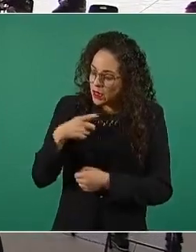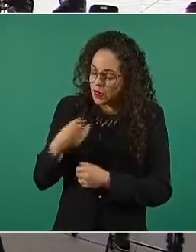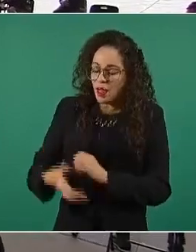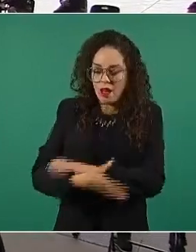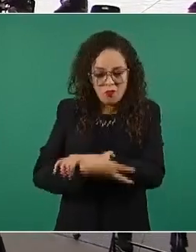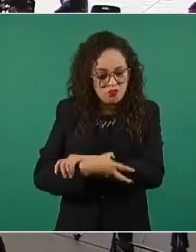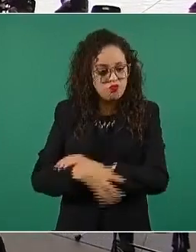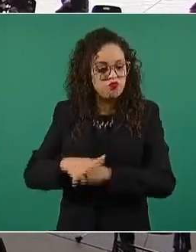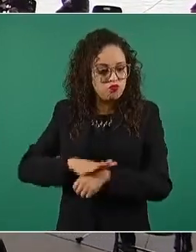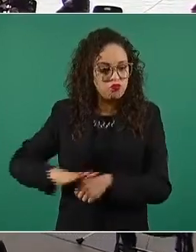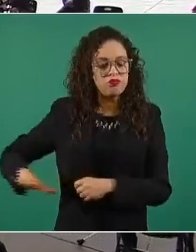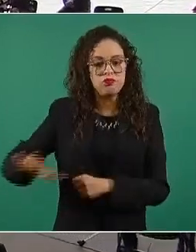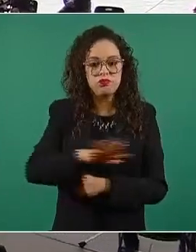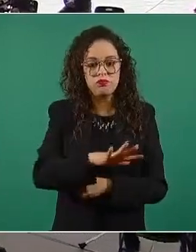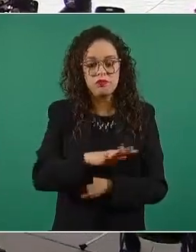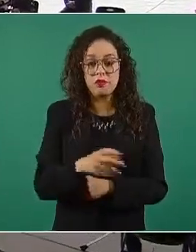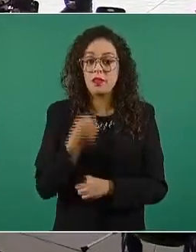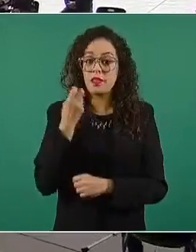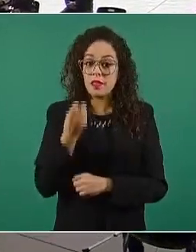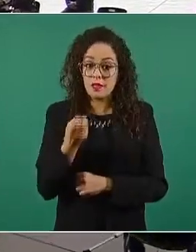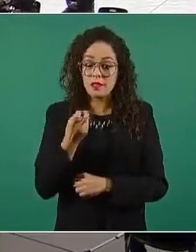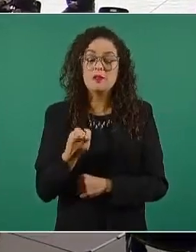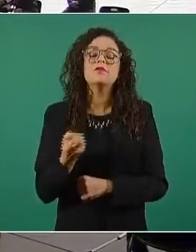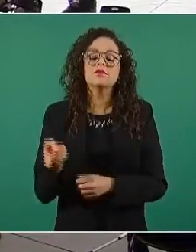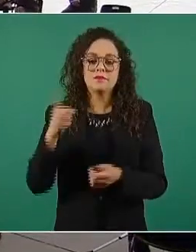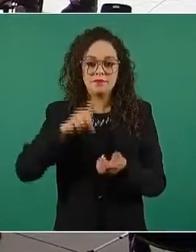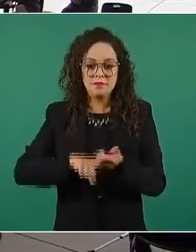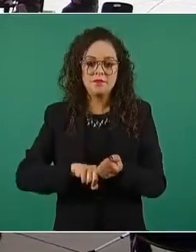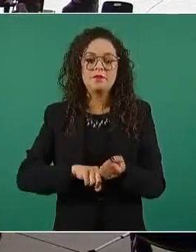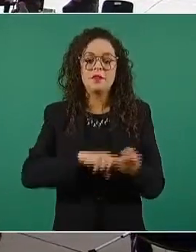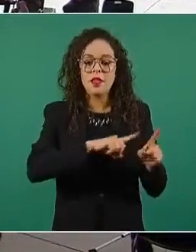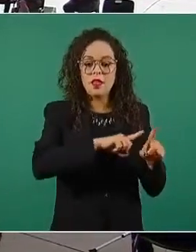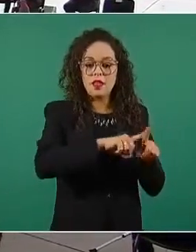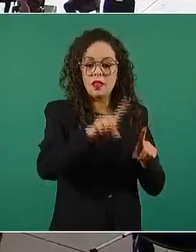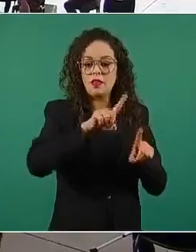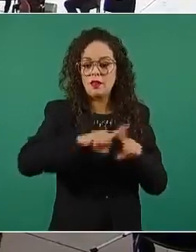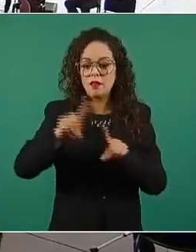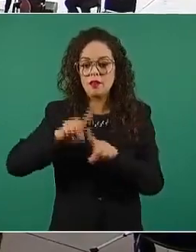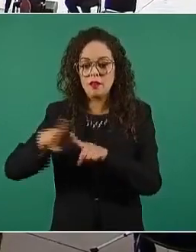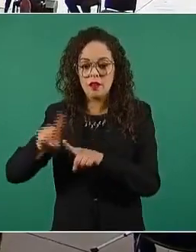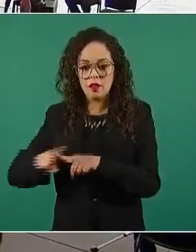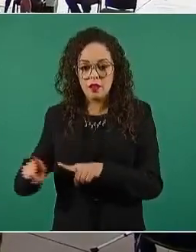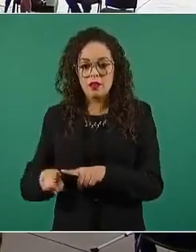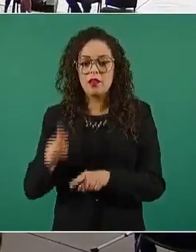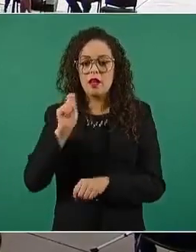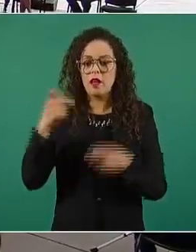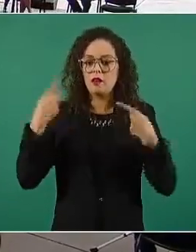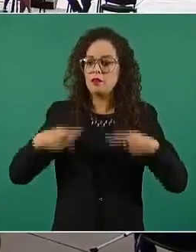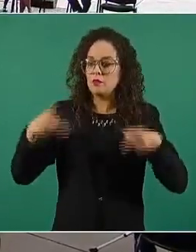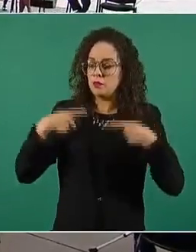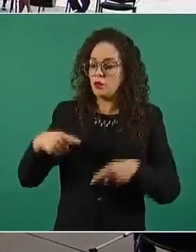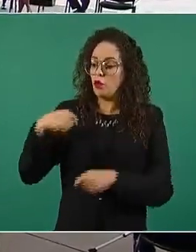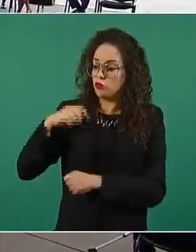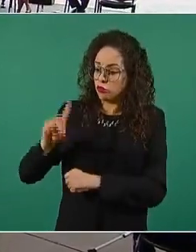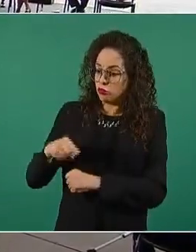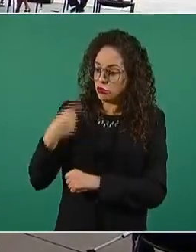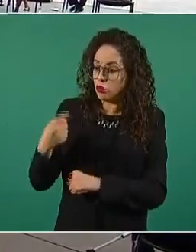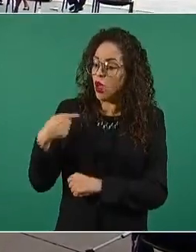Y esto es lo que crea las diferencias entre ser y existir para los seres